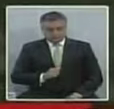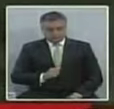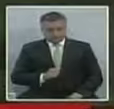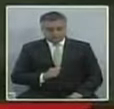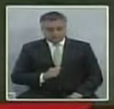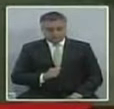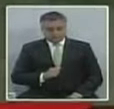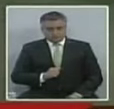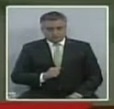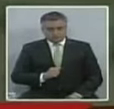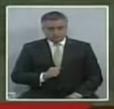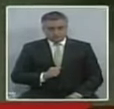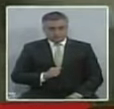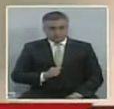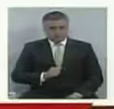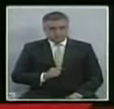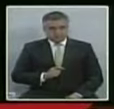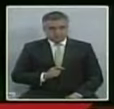Cállate.